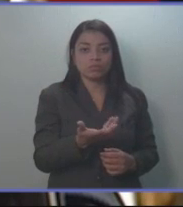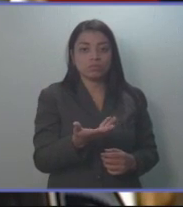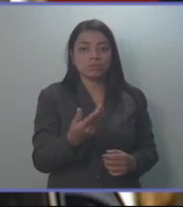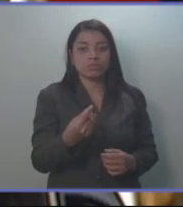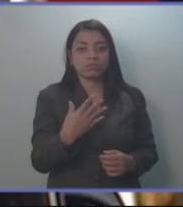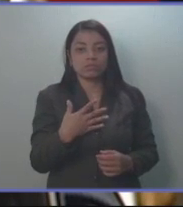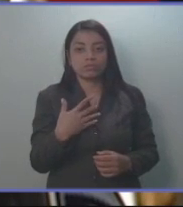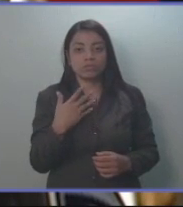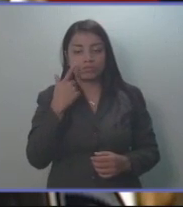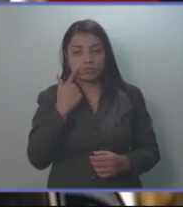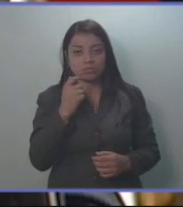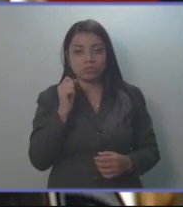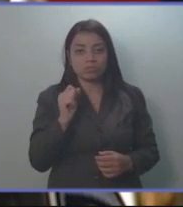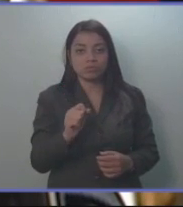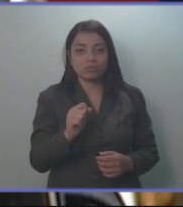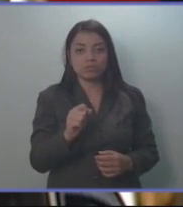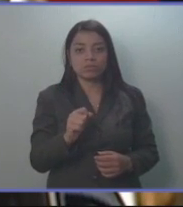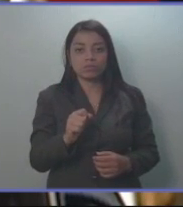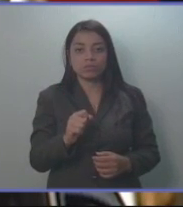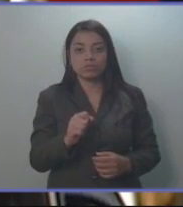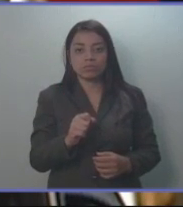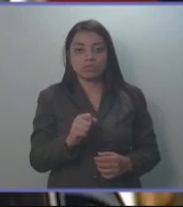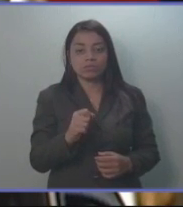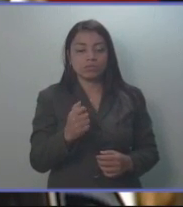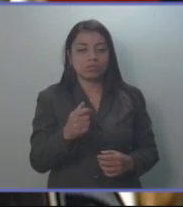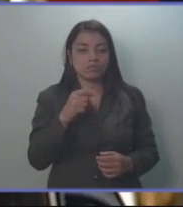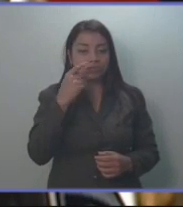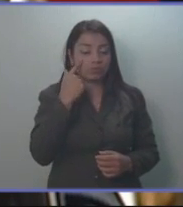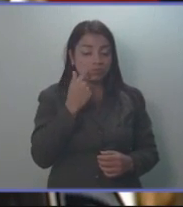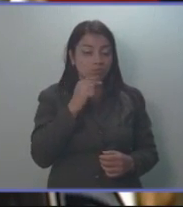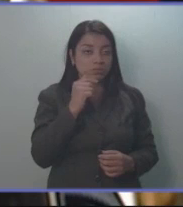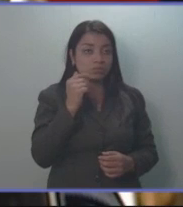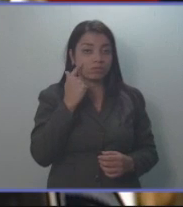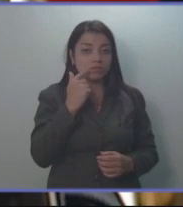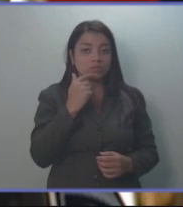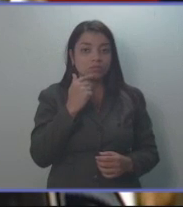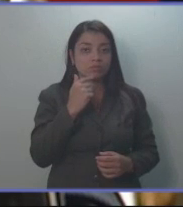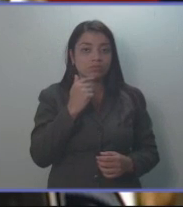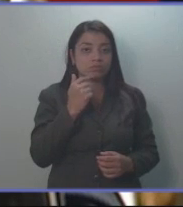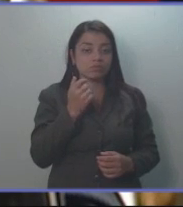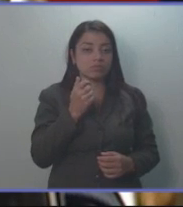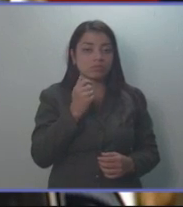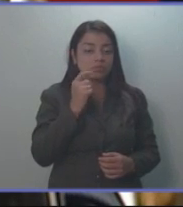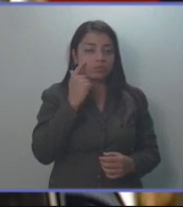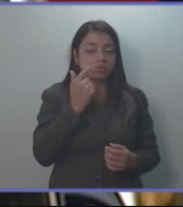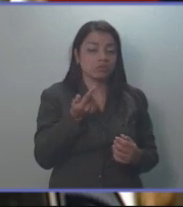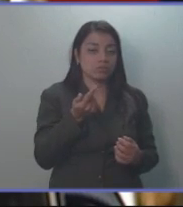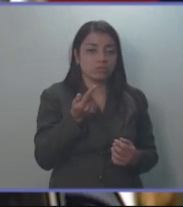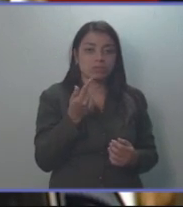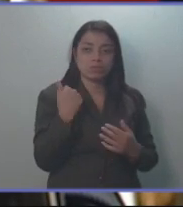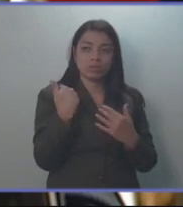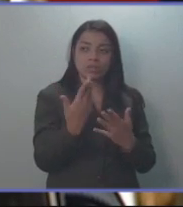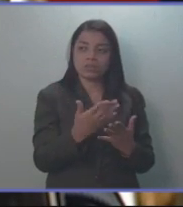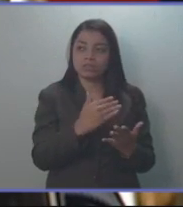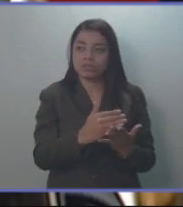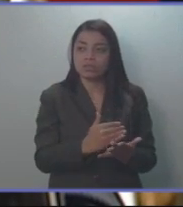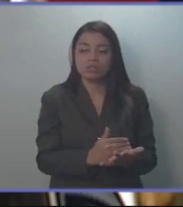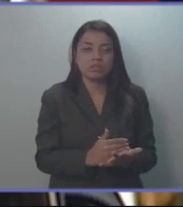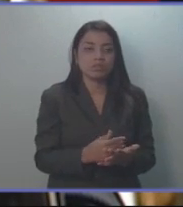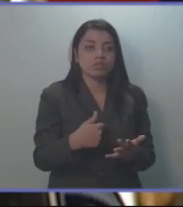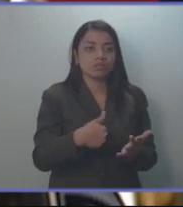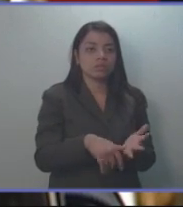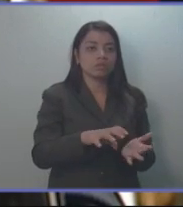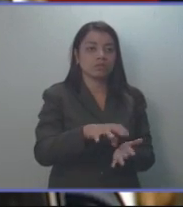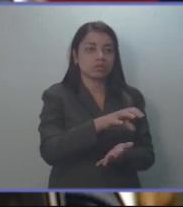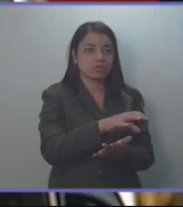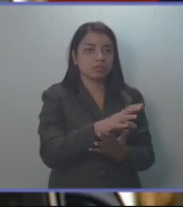solicitaron que parte de ese donativo se distribuyera en los